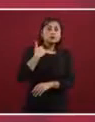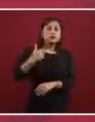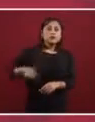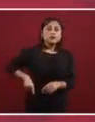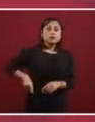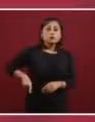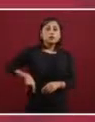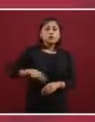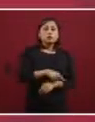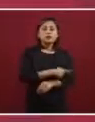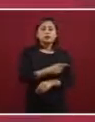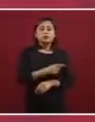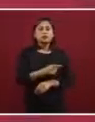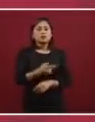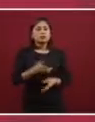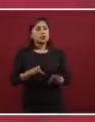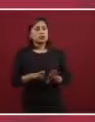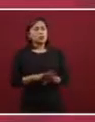Ustedes